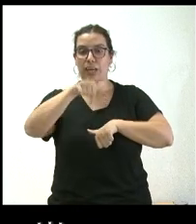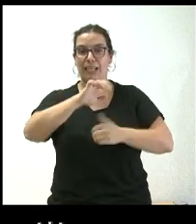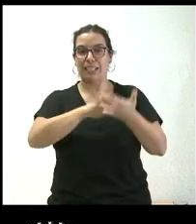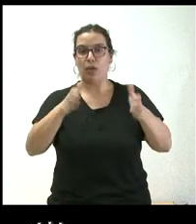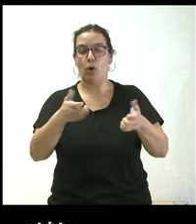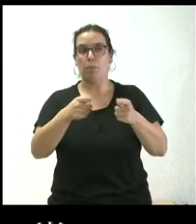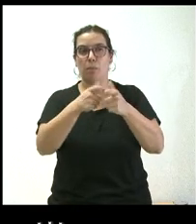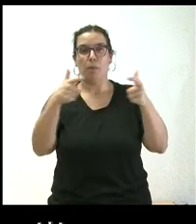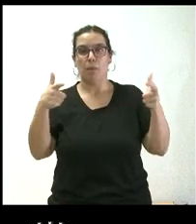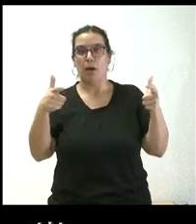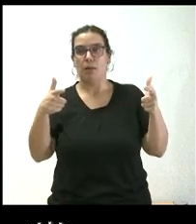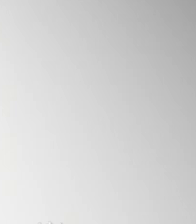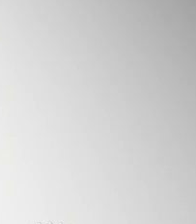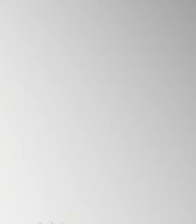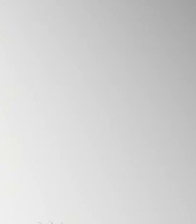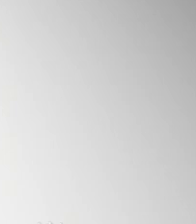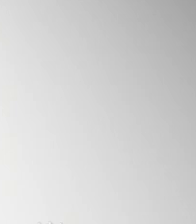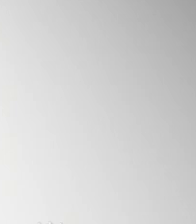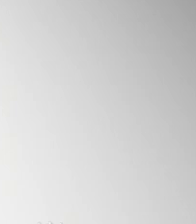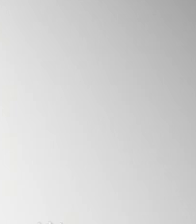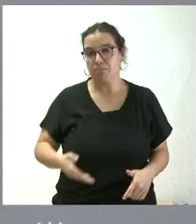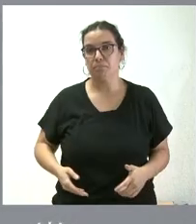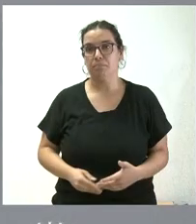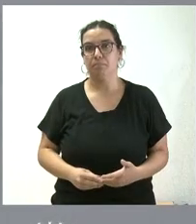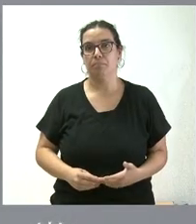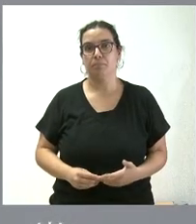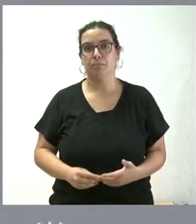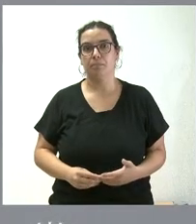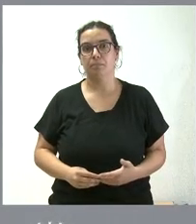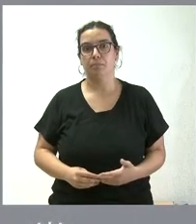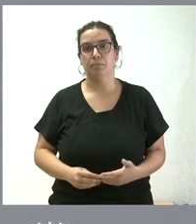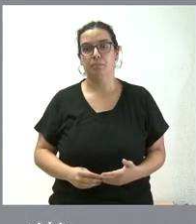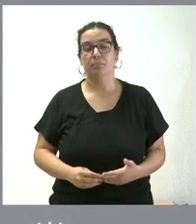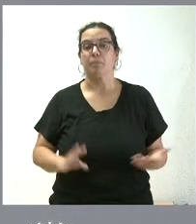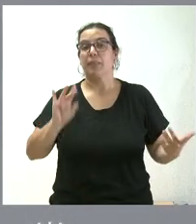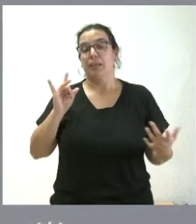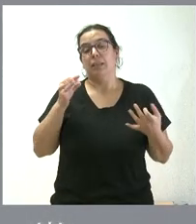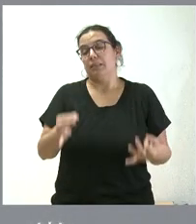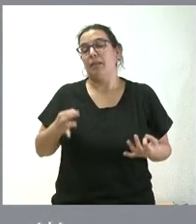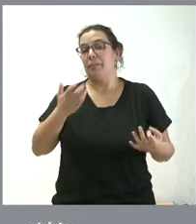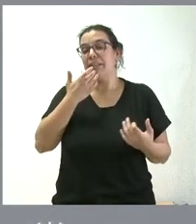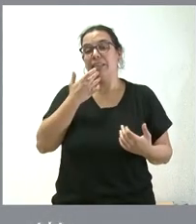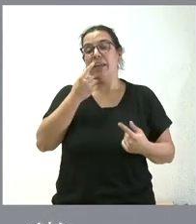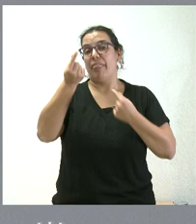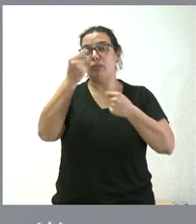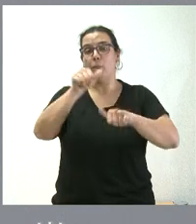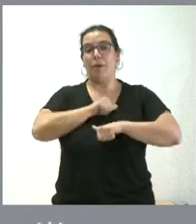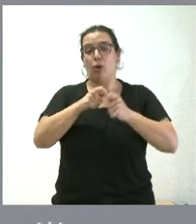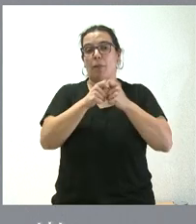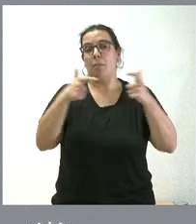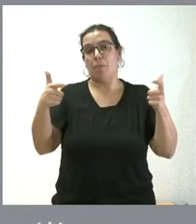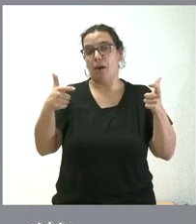León no sé una valoración sí siempre que lógicamente el paro sube tanto en